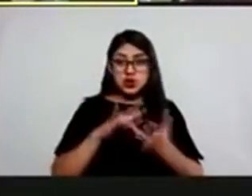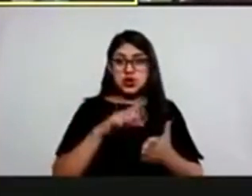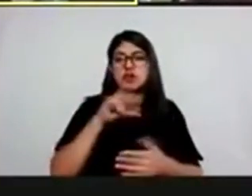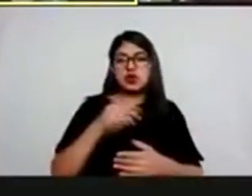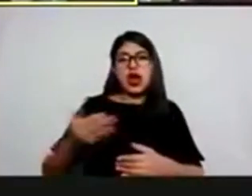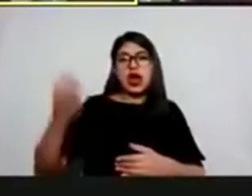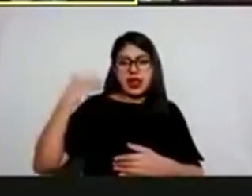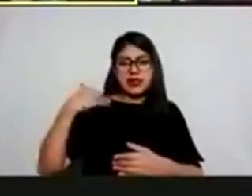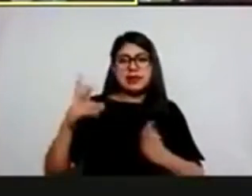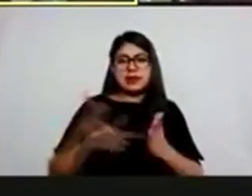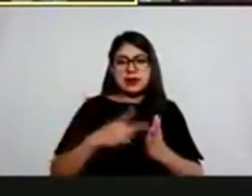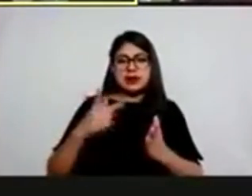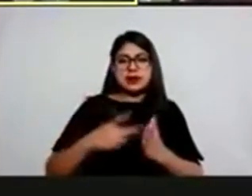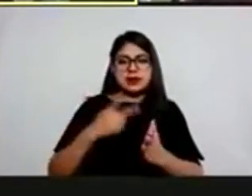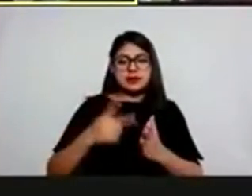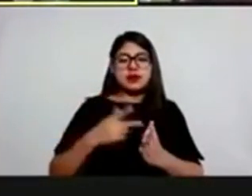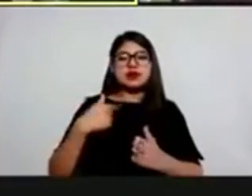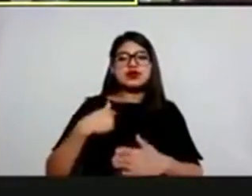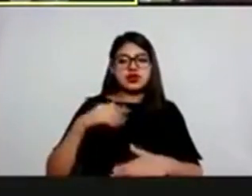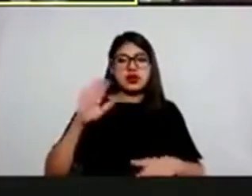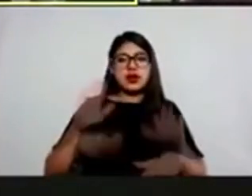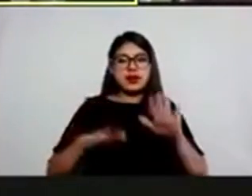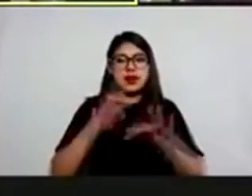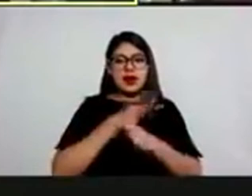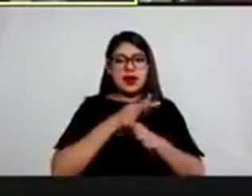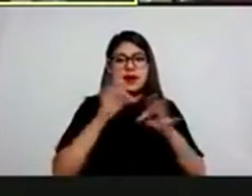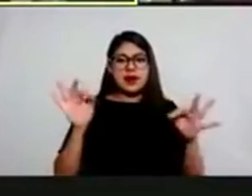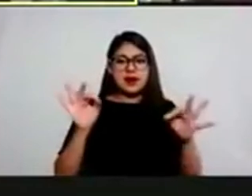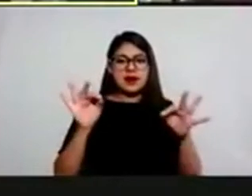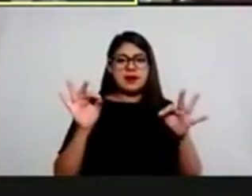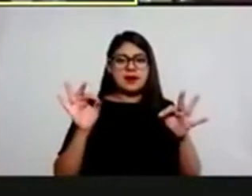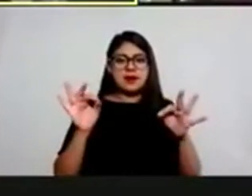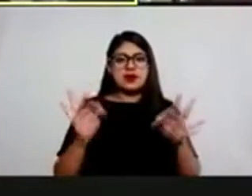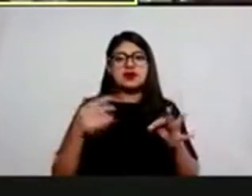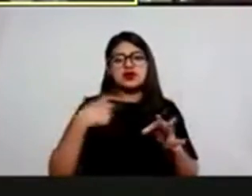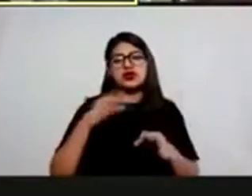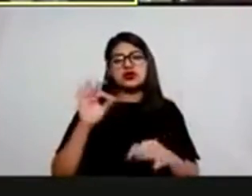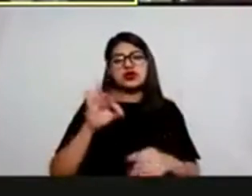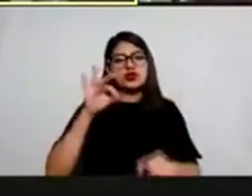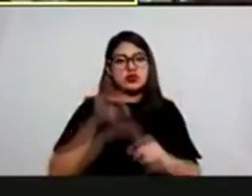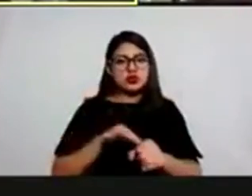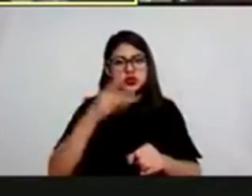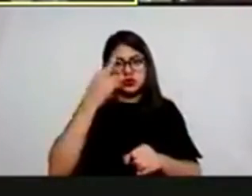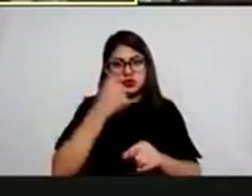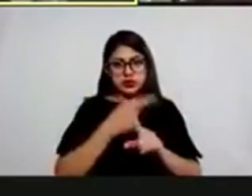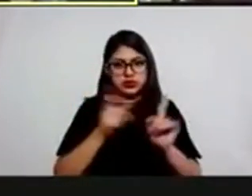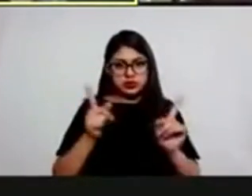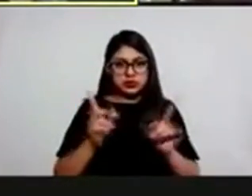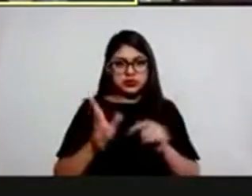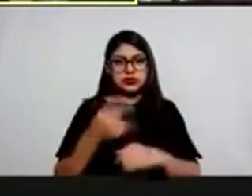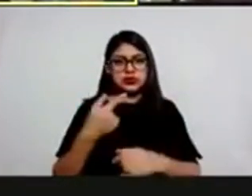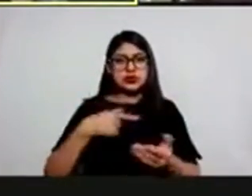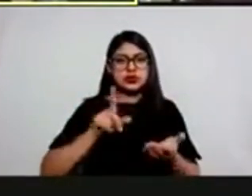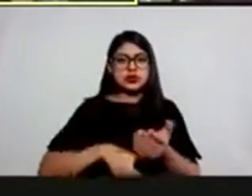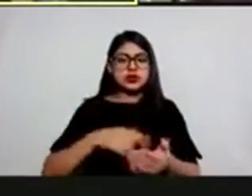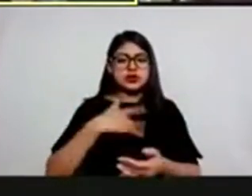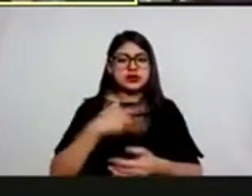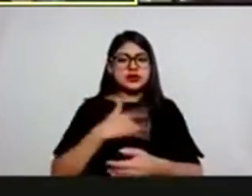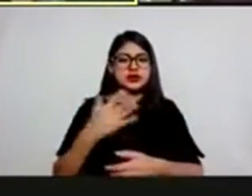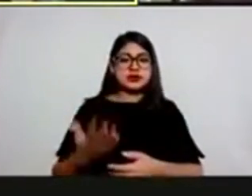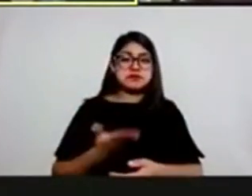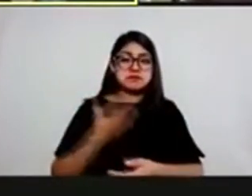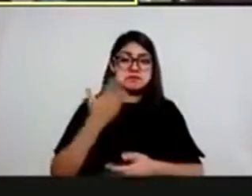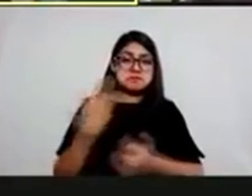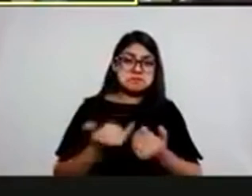lo he mencionado, lo he sostenido, pues emitiría un voto concurrente, porque estoy convencido que una disculpa pública debe venir de un